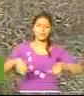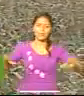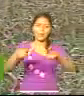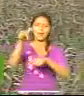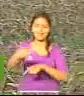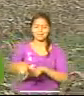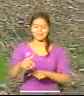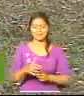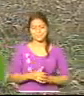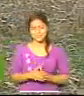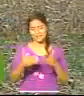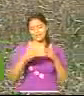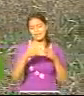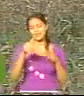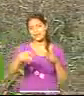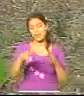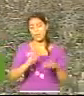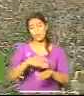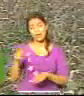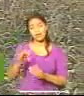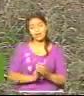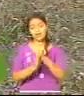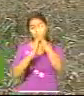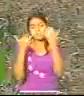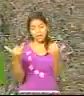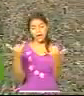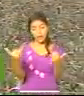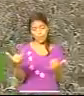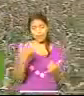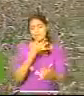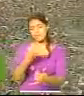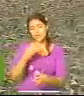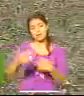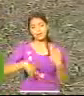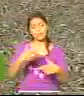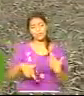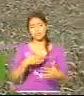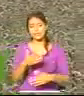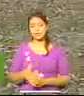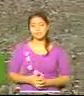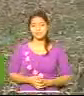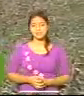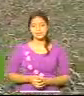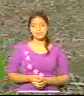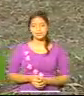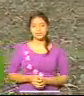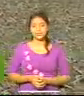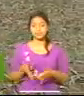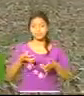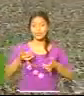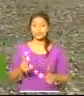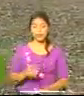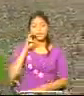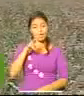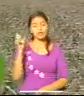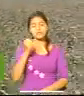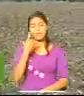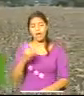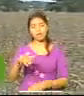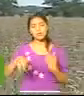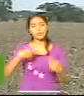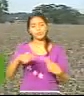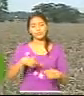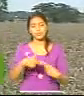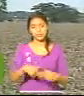Frías. Por el ring. Que es nuestro líder ahorita, el verdadero revolucionario, para que nuestros hijos vean que existe la